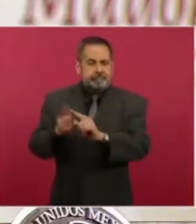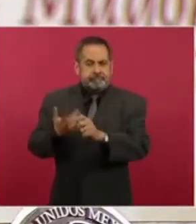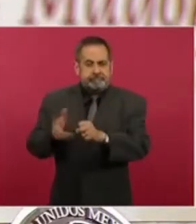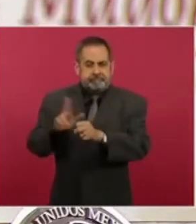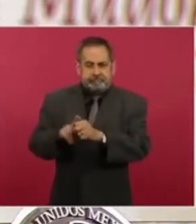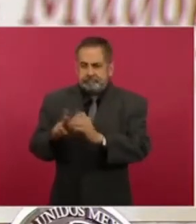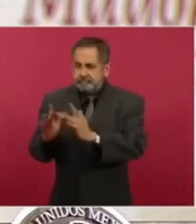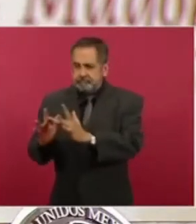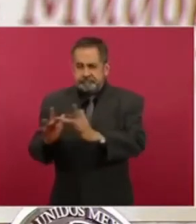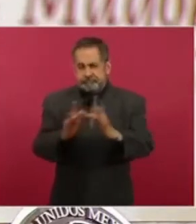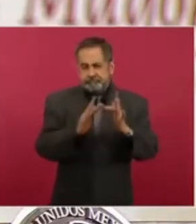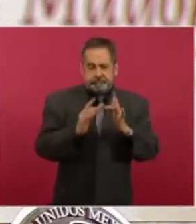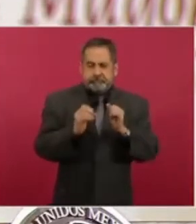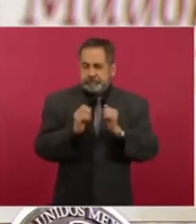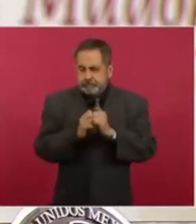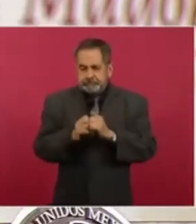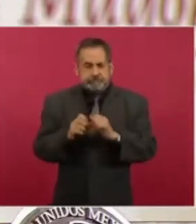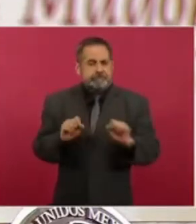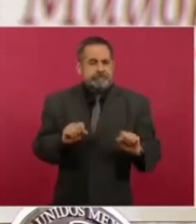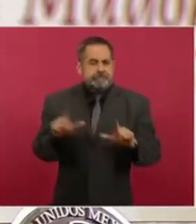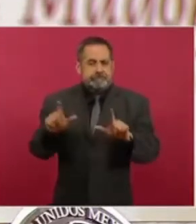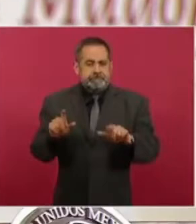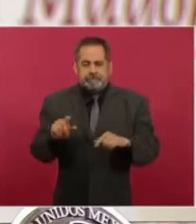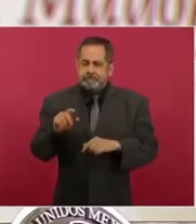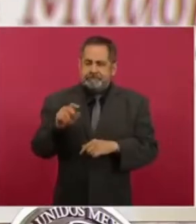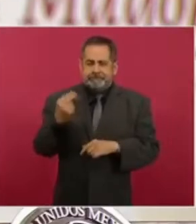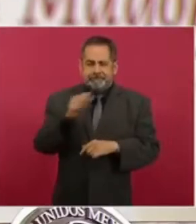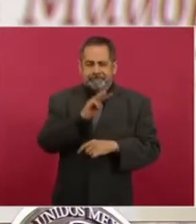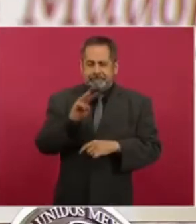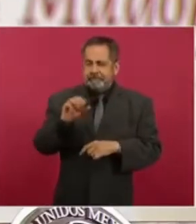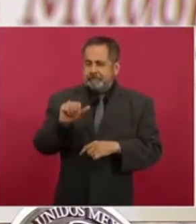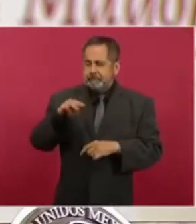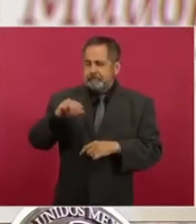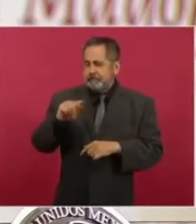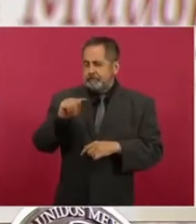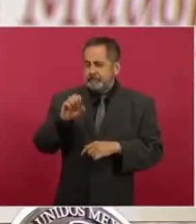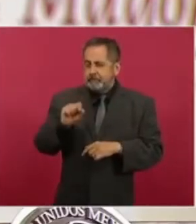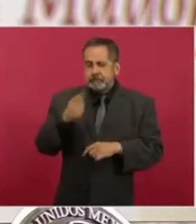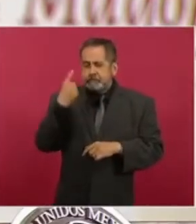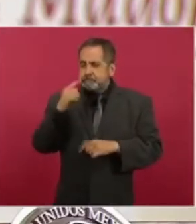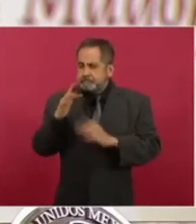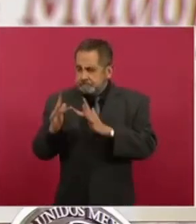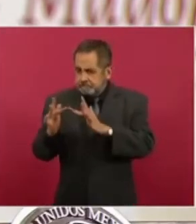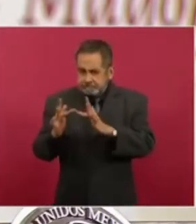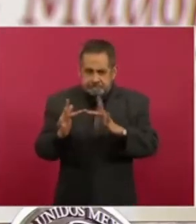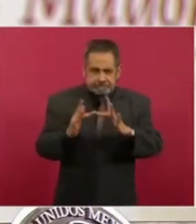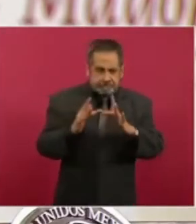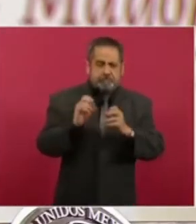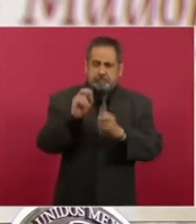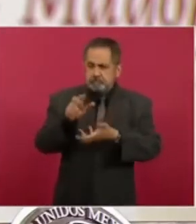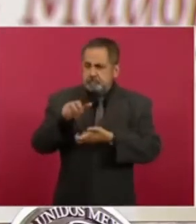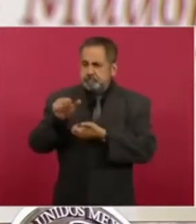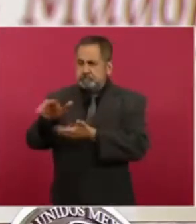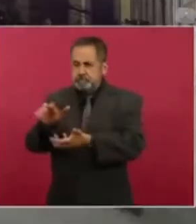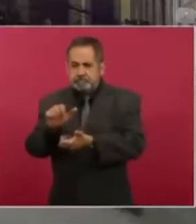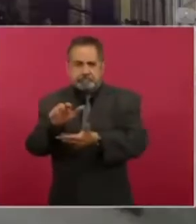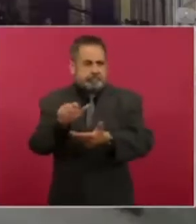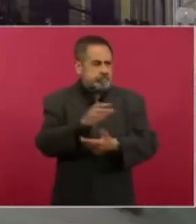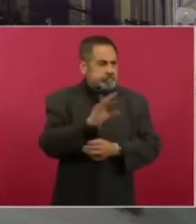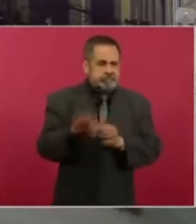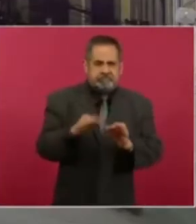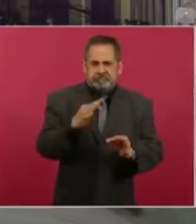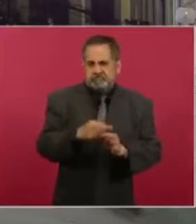interinstitucional a través de la plataforma AMATES para hacer más eficiente el trabajo de la central de mezclas. Muchas